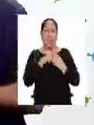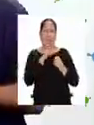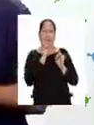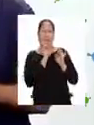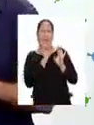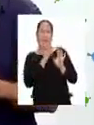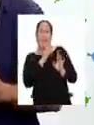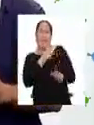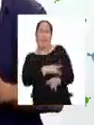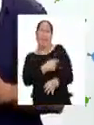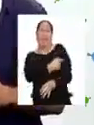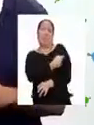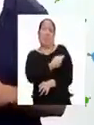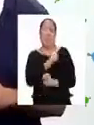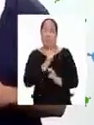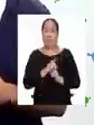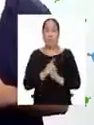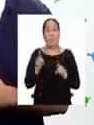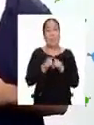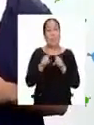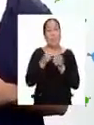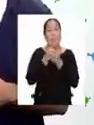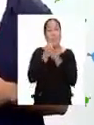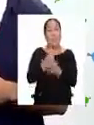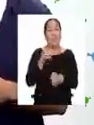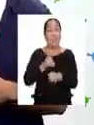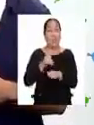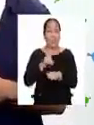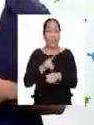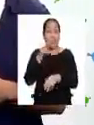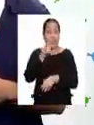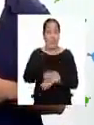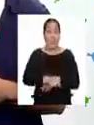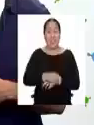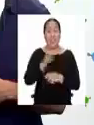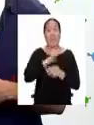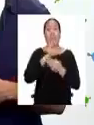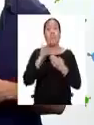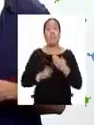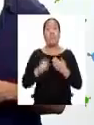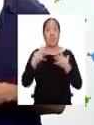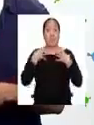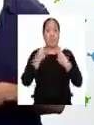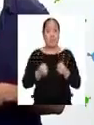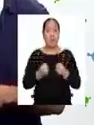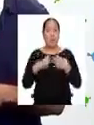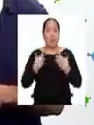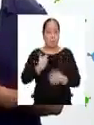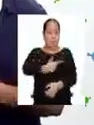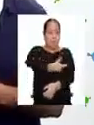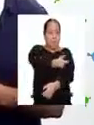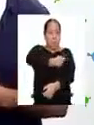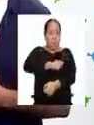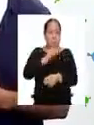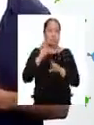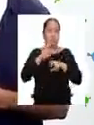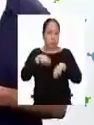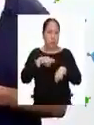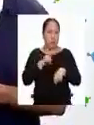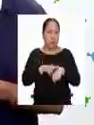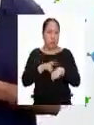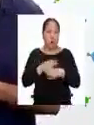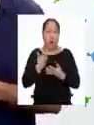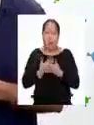Además, también ayuda a los médicos, puesto que permite que los profesionales de la salud ejecuten operaciones simuladas sin